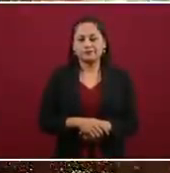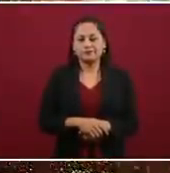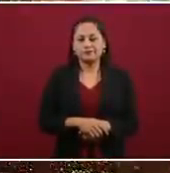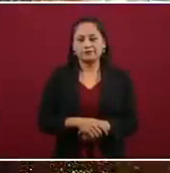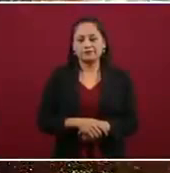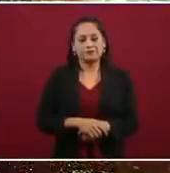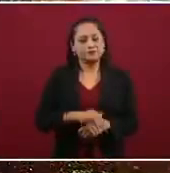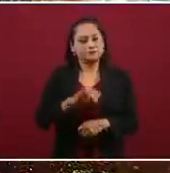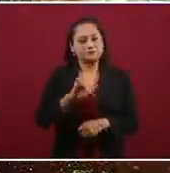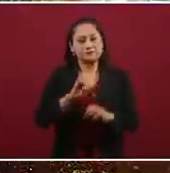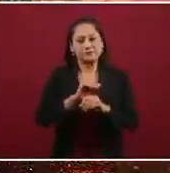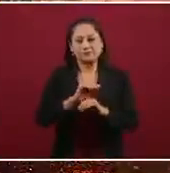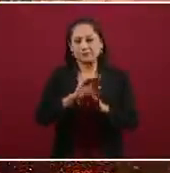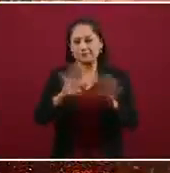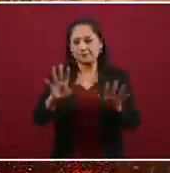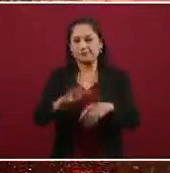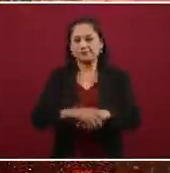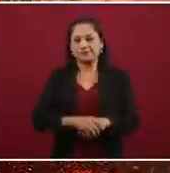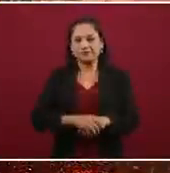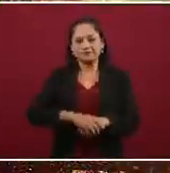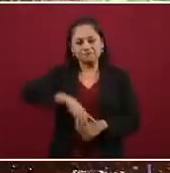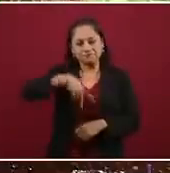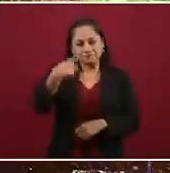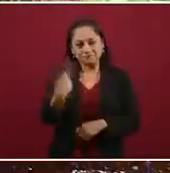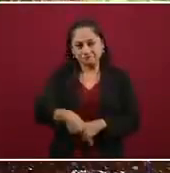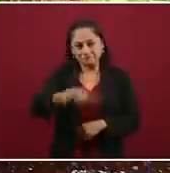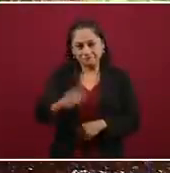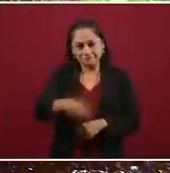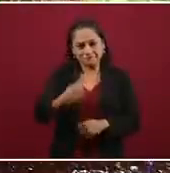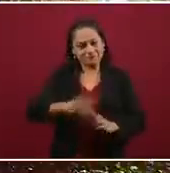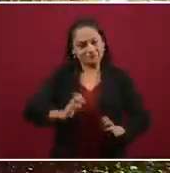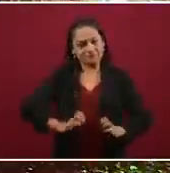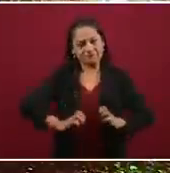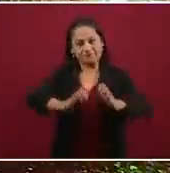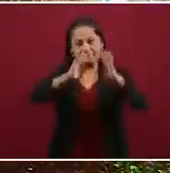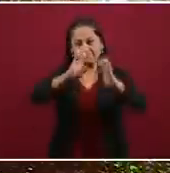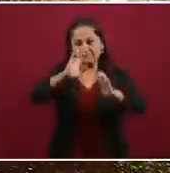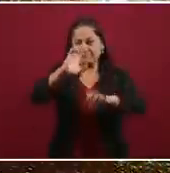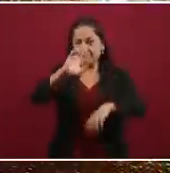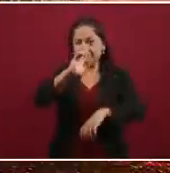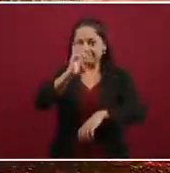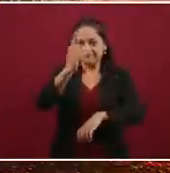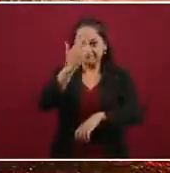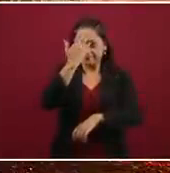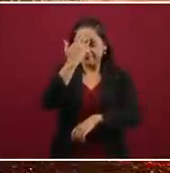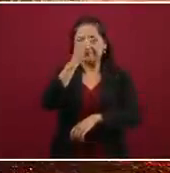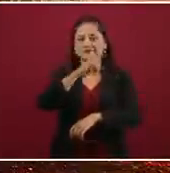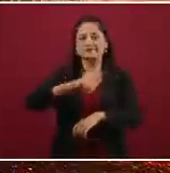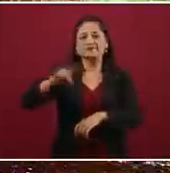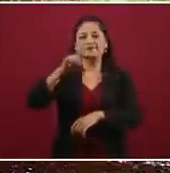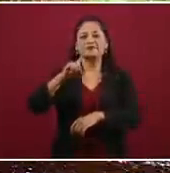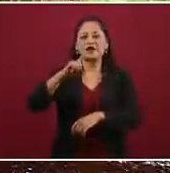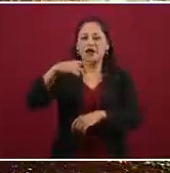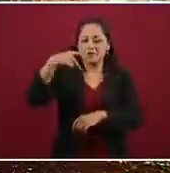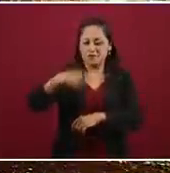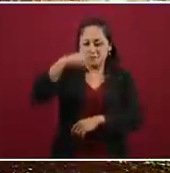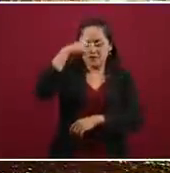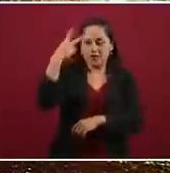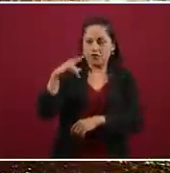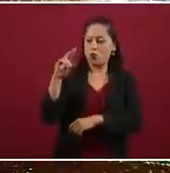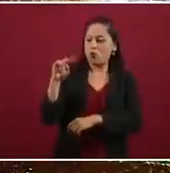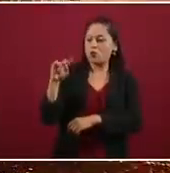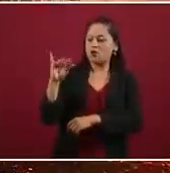Puesto que también es patrimonio histórico de la humanidad, de acuerdo con la UNESCO, con estas